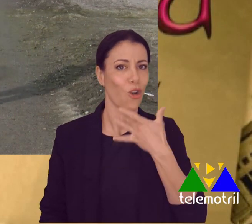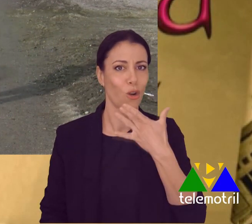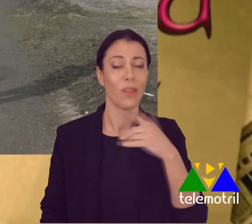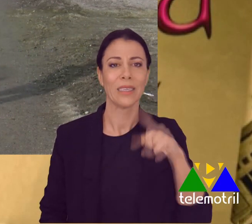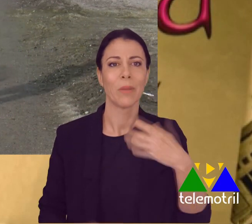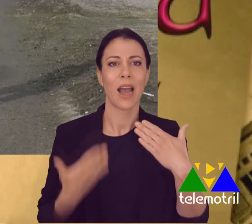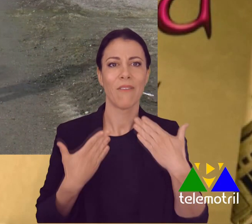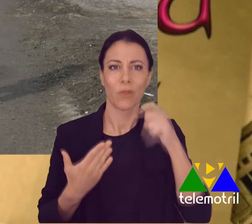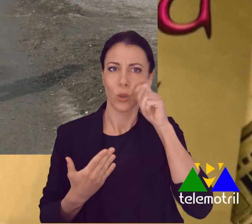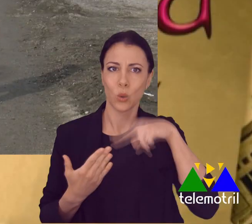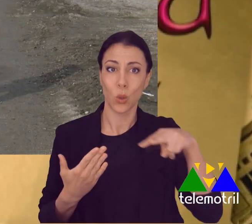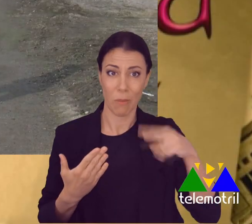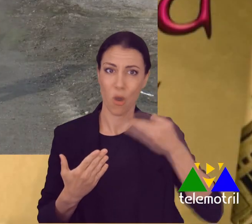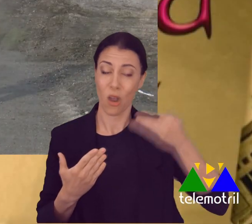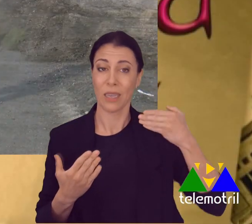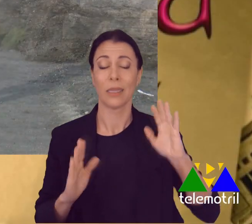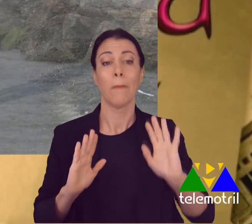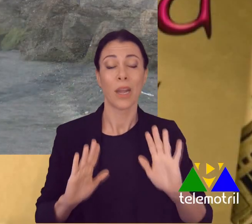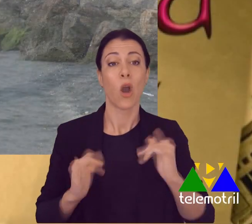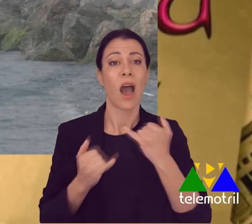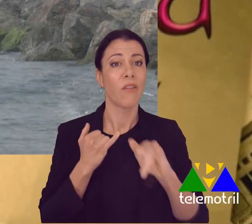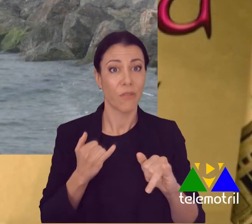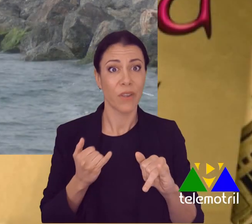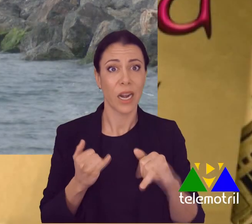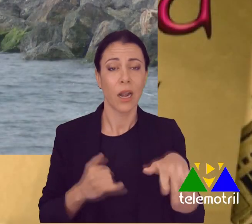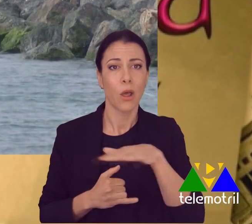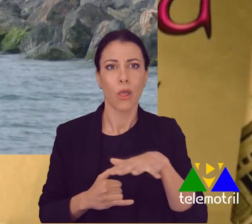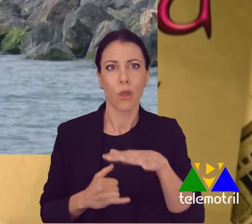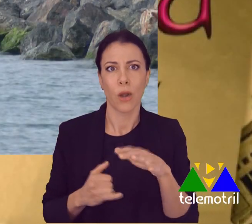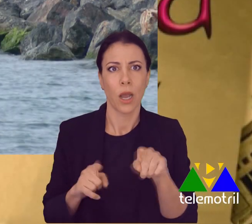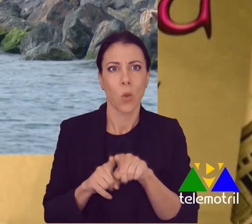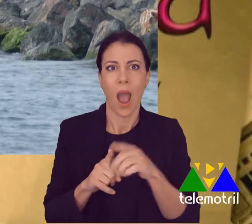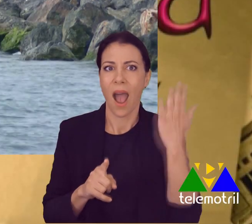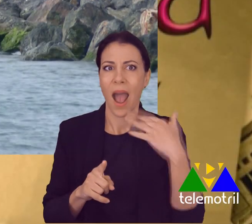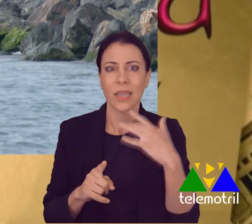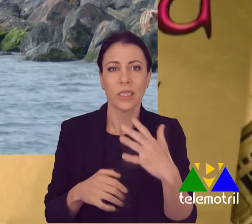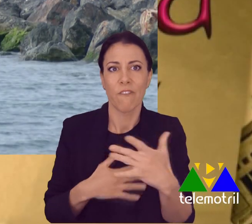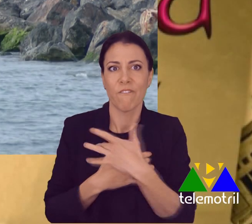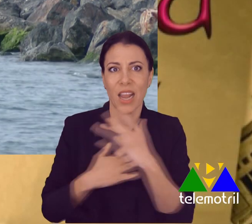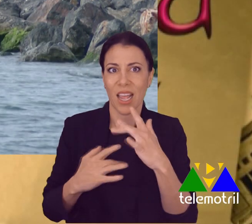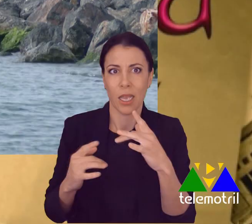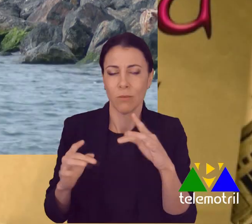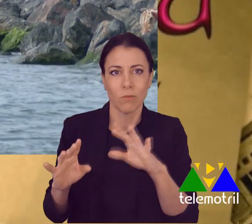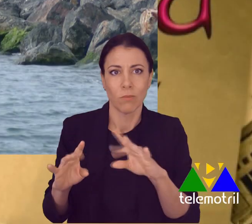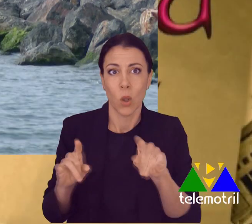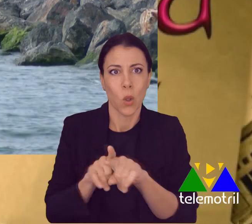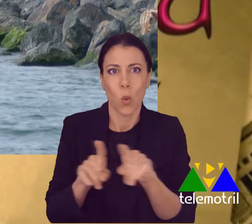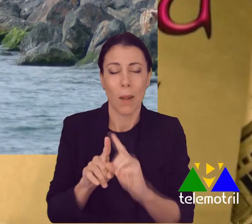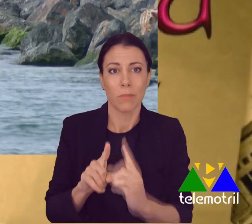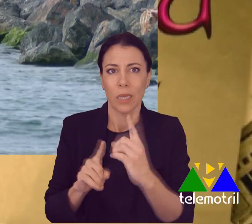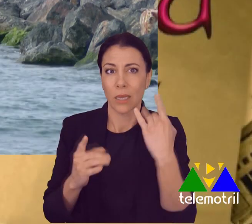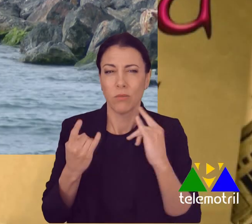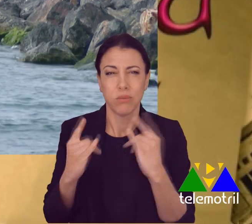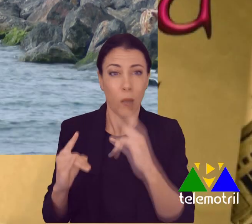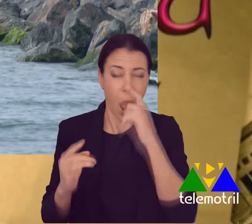hablamos también del turismo, ¿no?, en episodios pasados, pero como al final, a pesar de ser una zona muy virgen, toda esta zona, muy primitiva, en